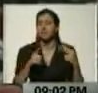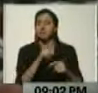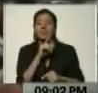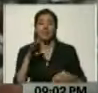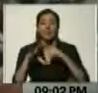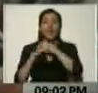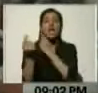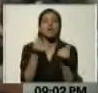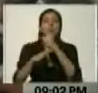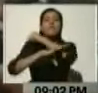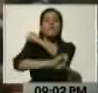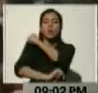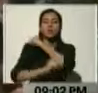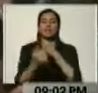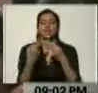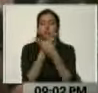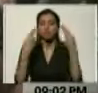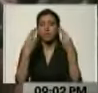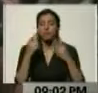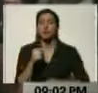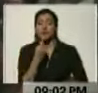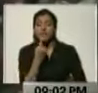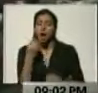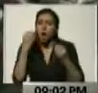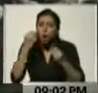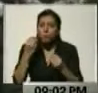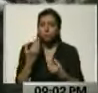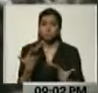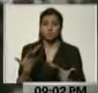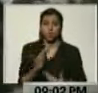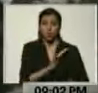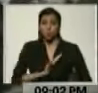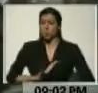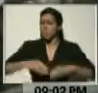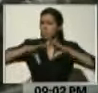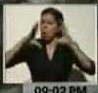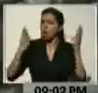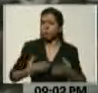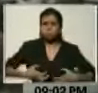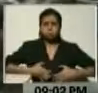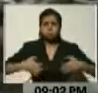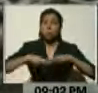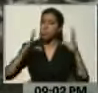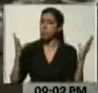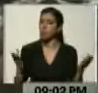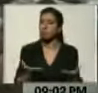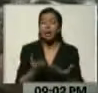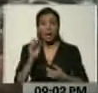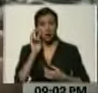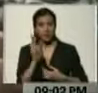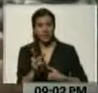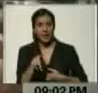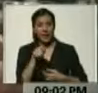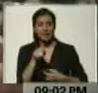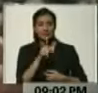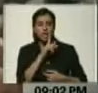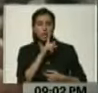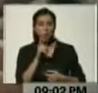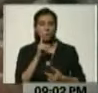Entonces, él dice allí cómo los capitalistas, los grandes capitalistas del mundo, cuando se dieron cuenta que ese